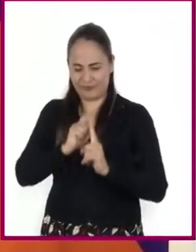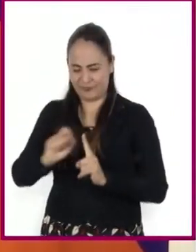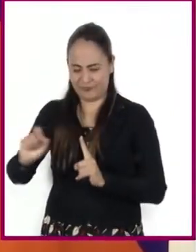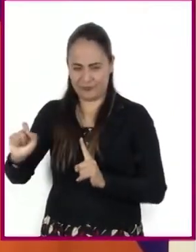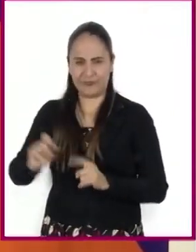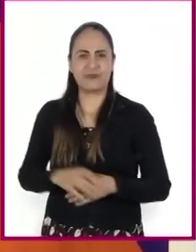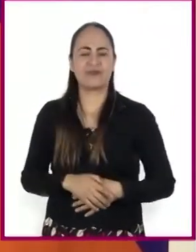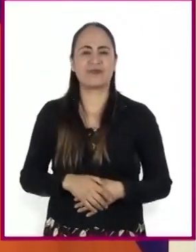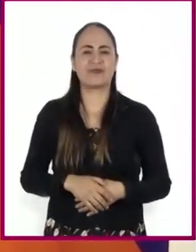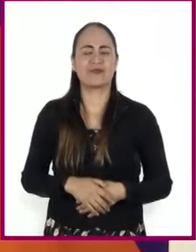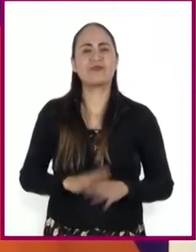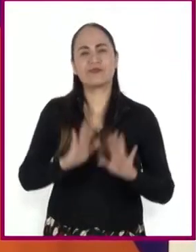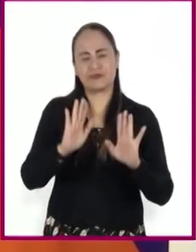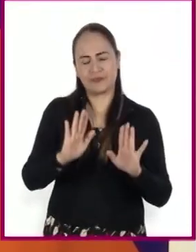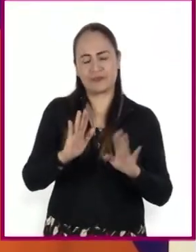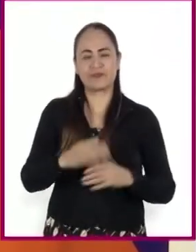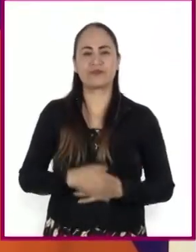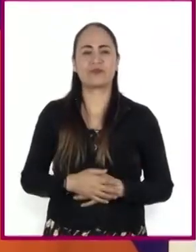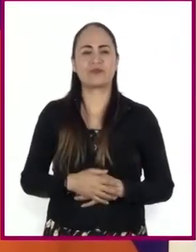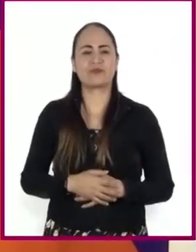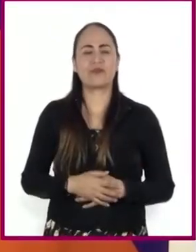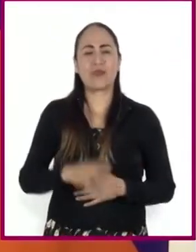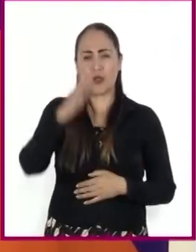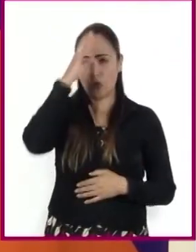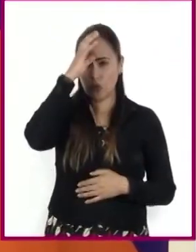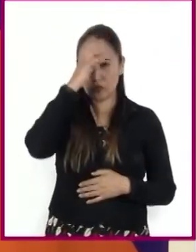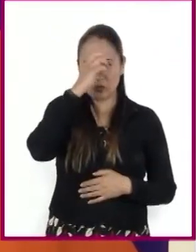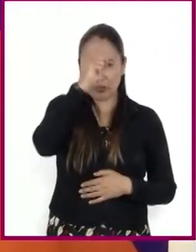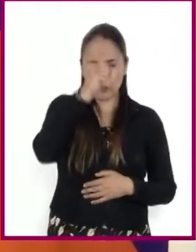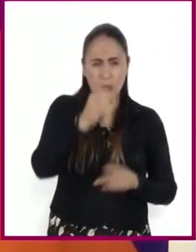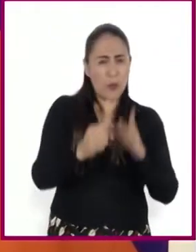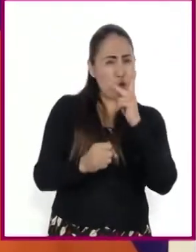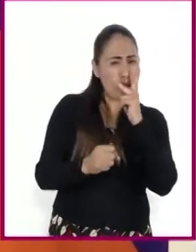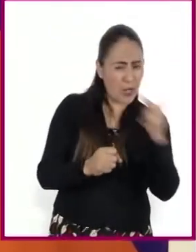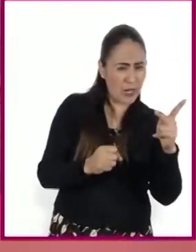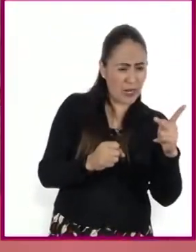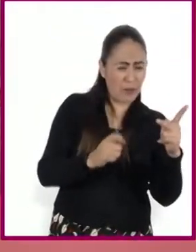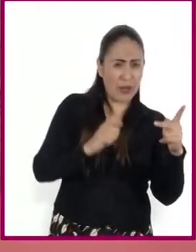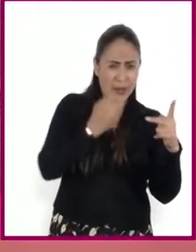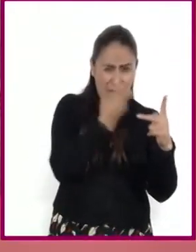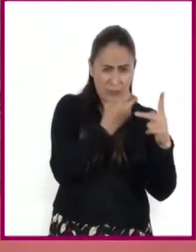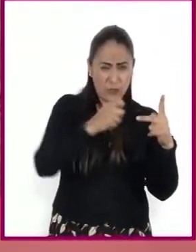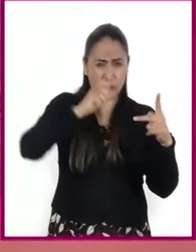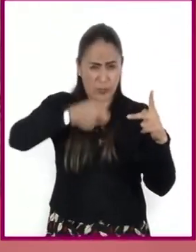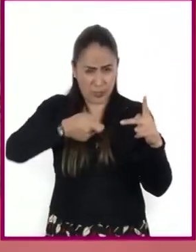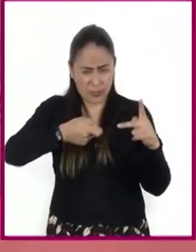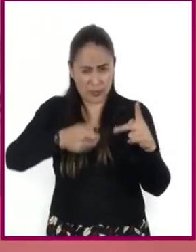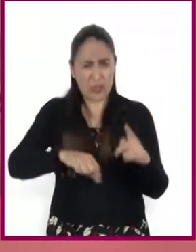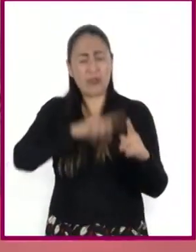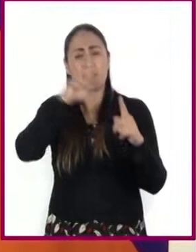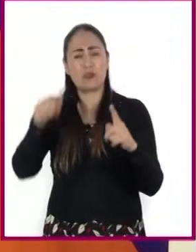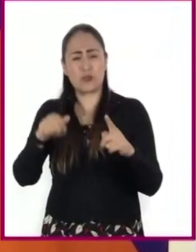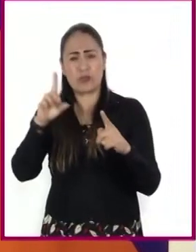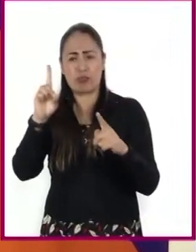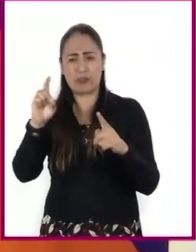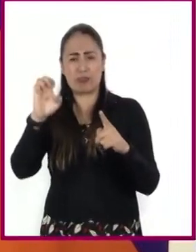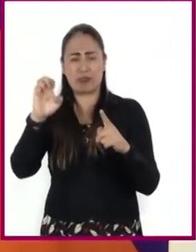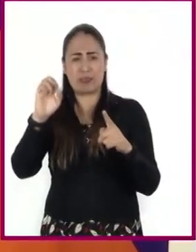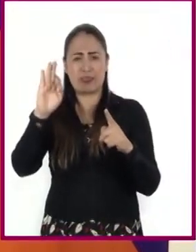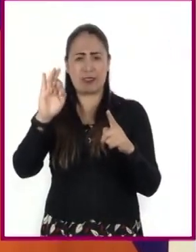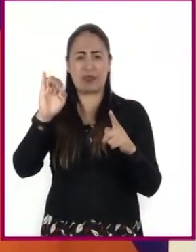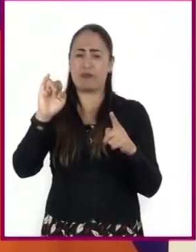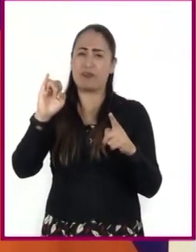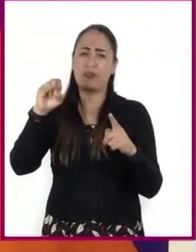para que nos quede más claro, el concepto es la palabra que voy a definir y una definición debe estar conformada